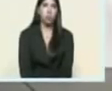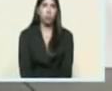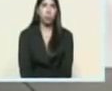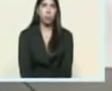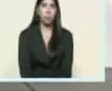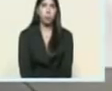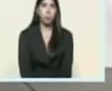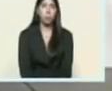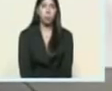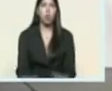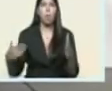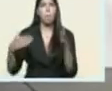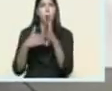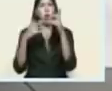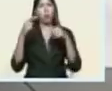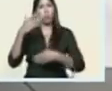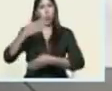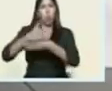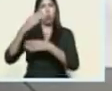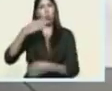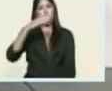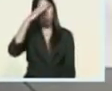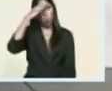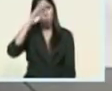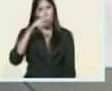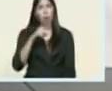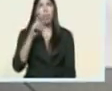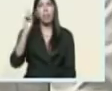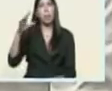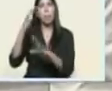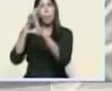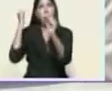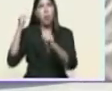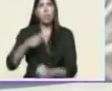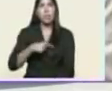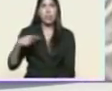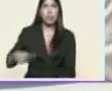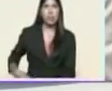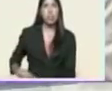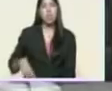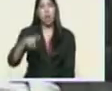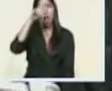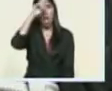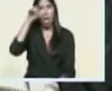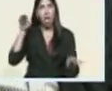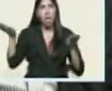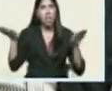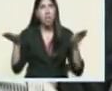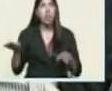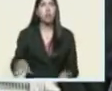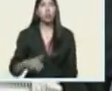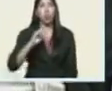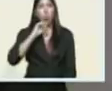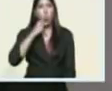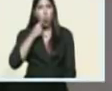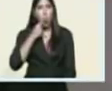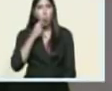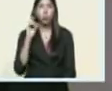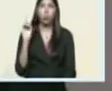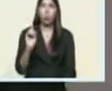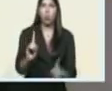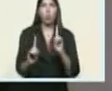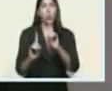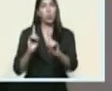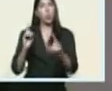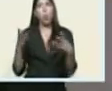contra Cuba. Hablaron los embajadores de la India, de China, de Egipto, de Rusia, del